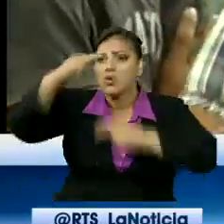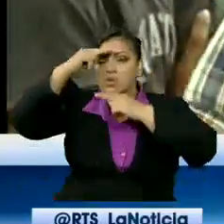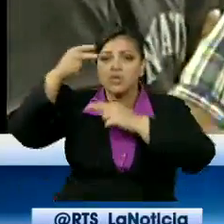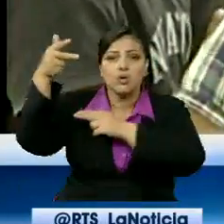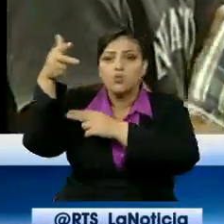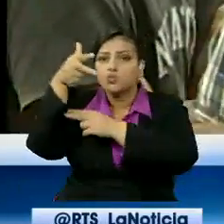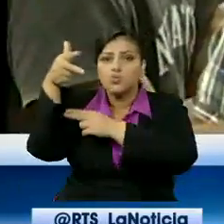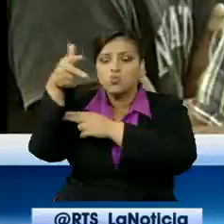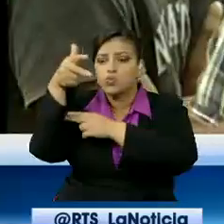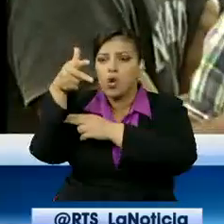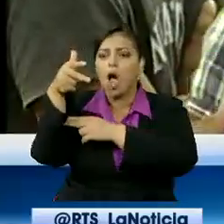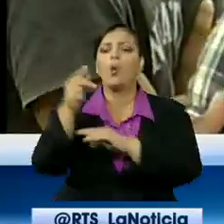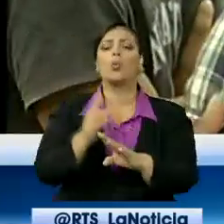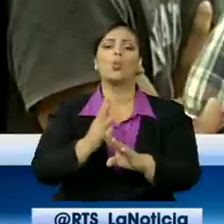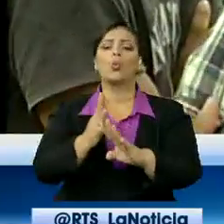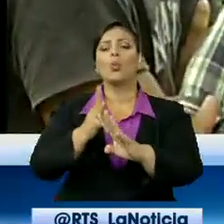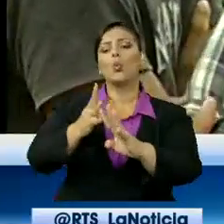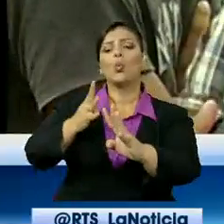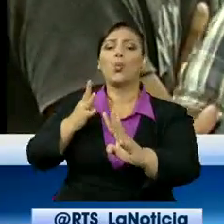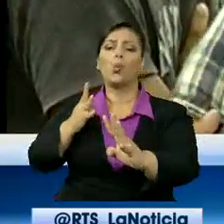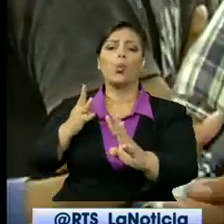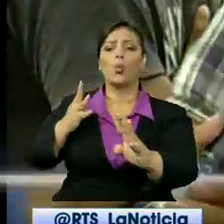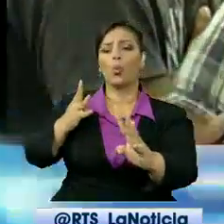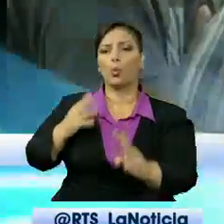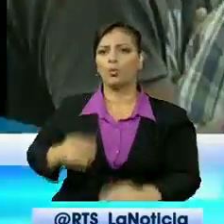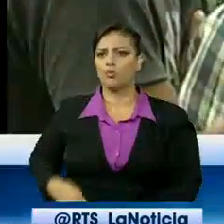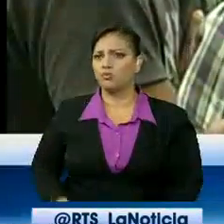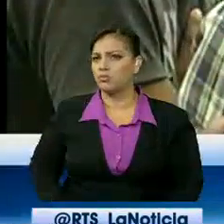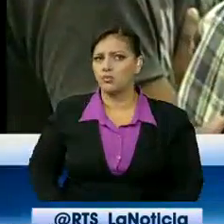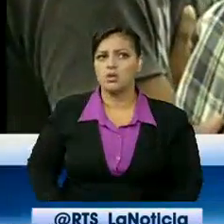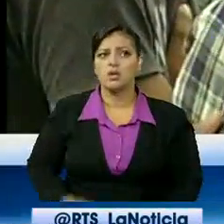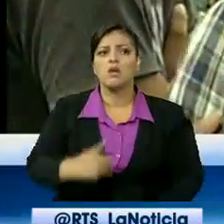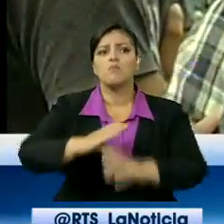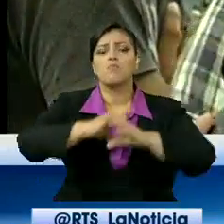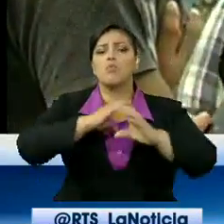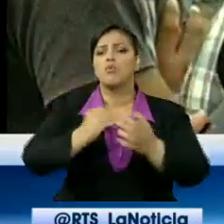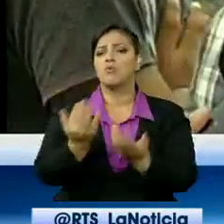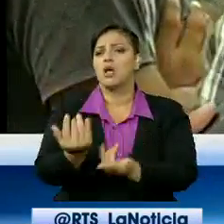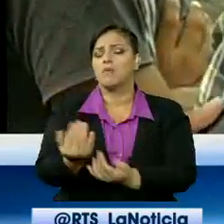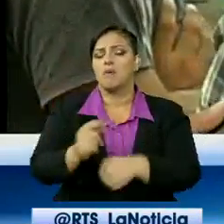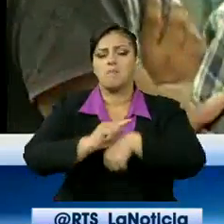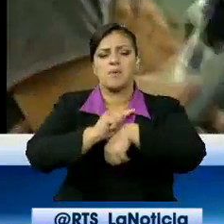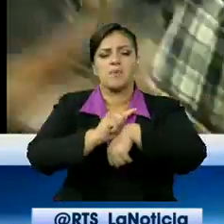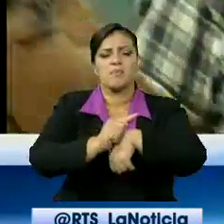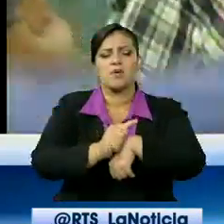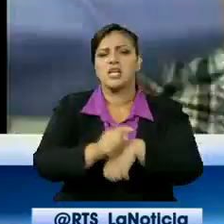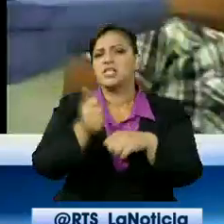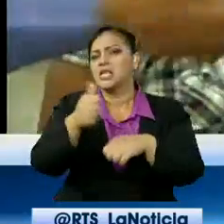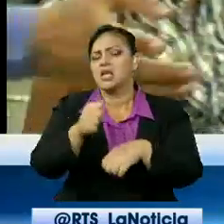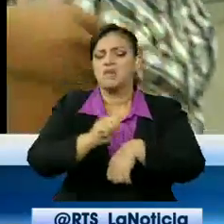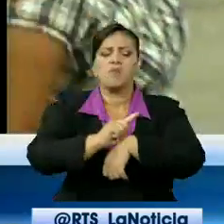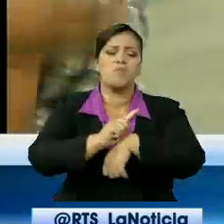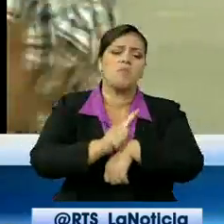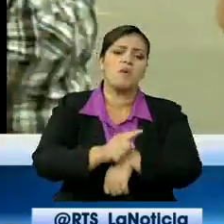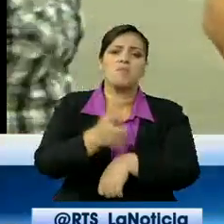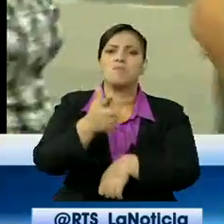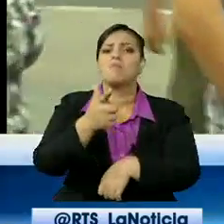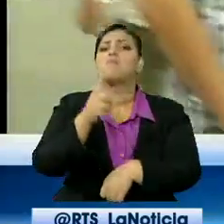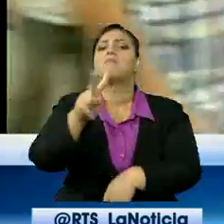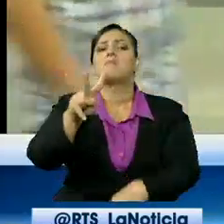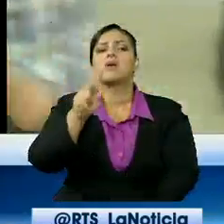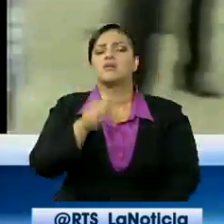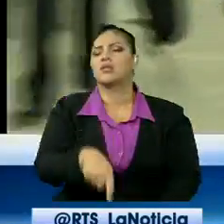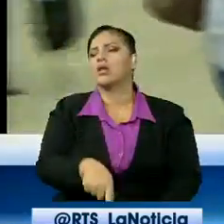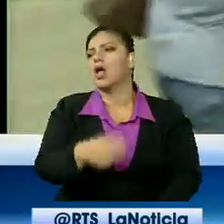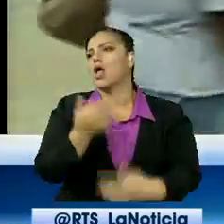los tratan a la patada. Los carros vienen cada 10, 20 minutos. Aquí la gente se mata. La columna que vemos, ¿se respeta o no se respeta? No